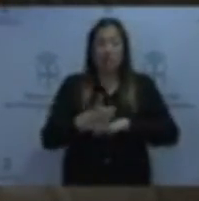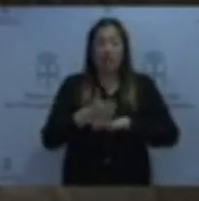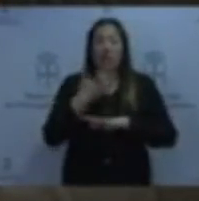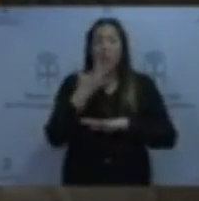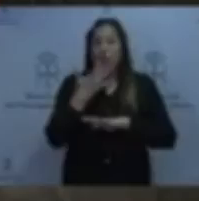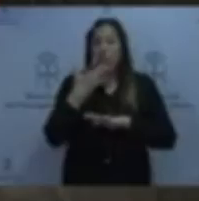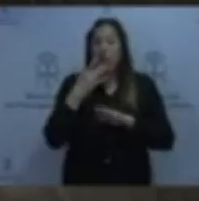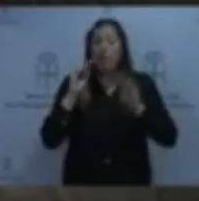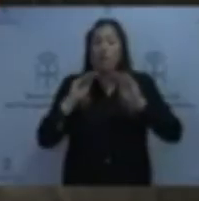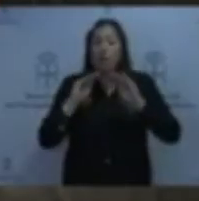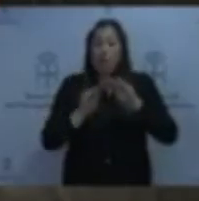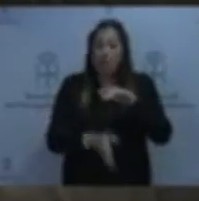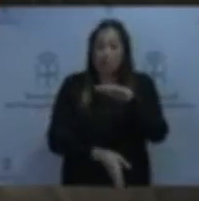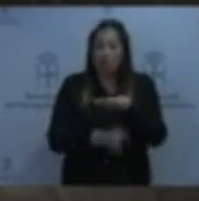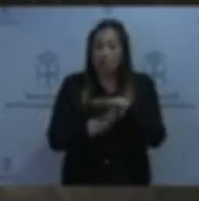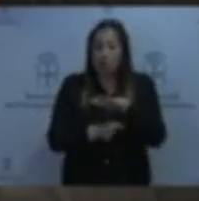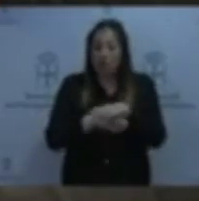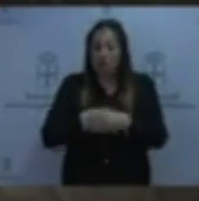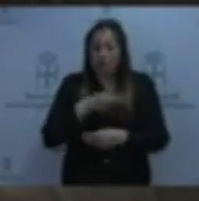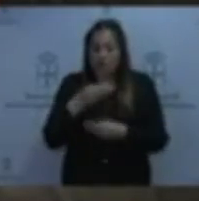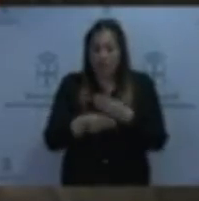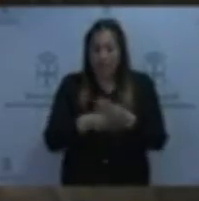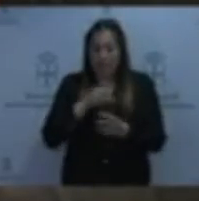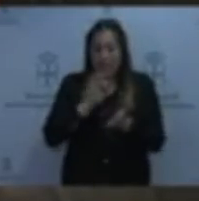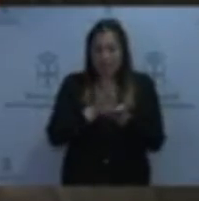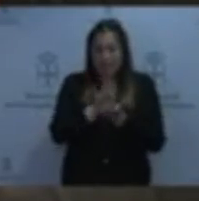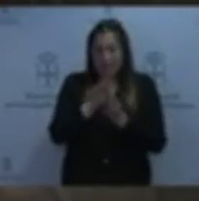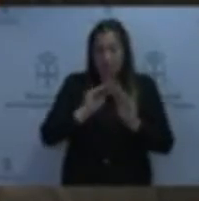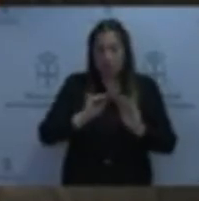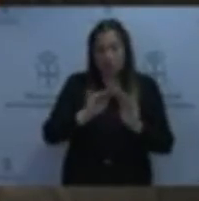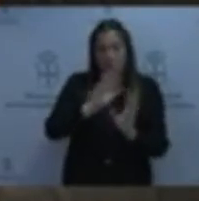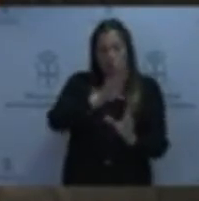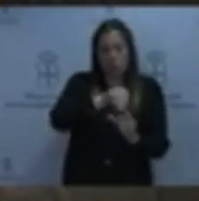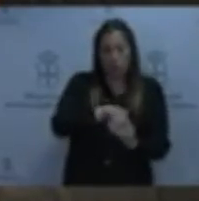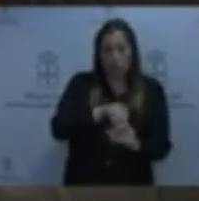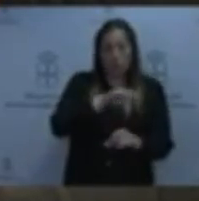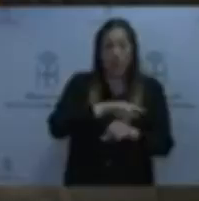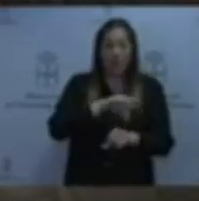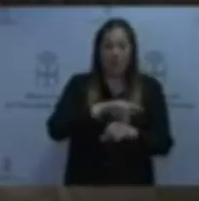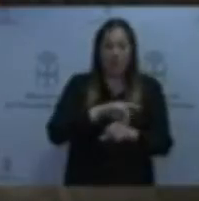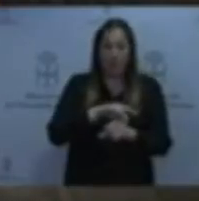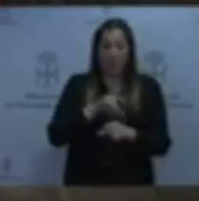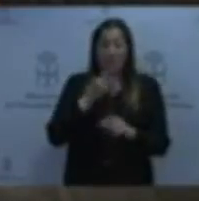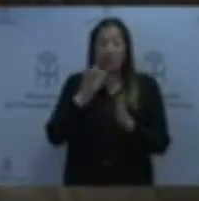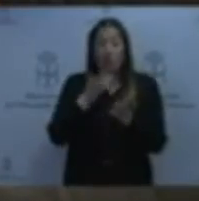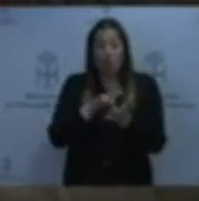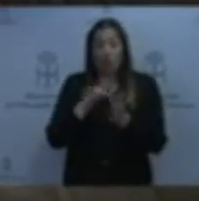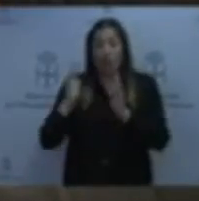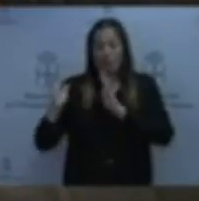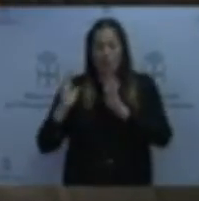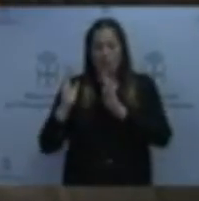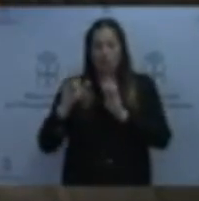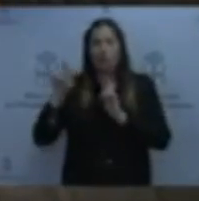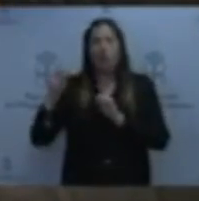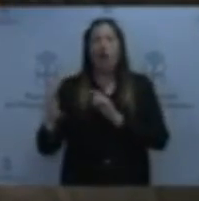formación continuada realizada en su servicio de medicina interna, del cual era el jefe, y con su